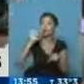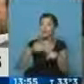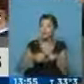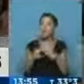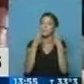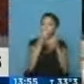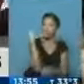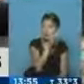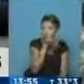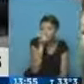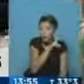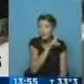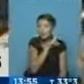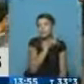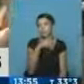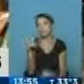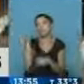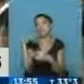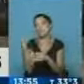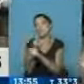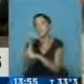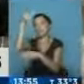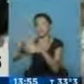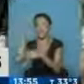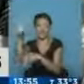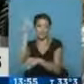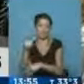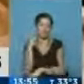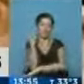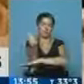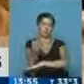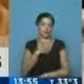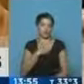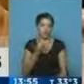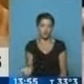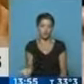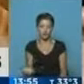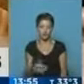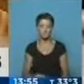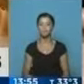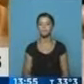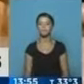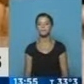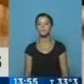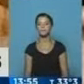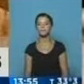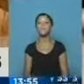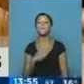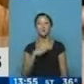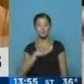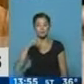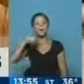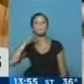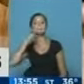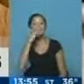perspectiva de género en las políticas públicas votar a alguien que nos represente creo que el propuesto señor miguel